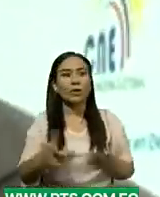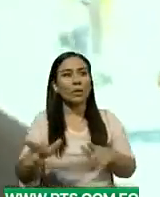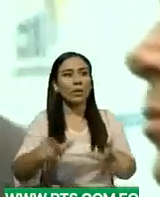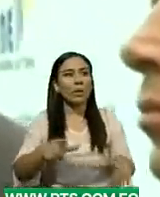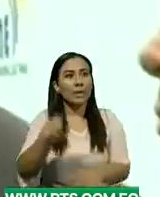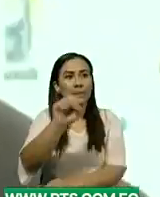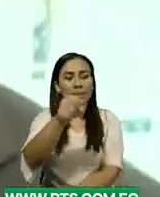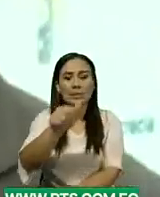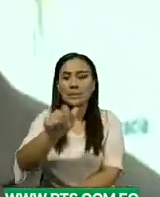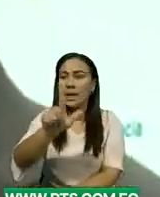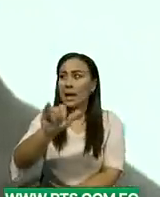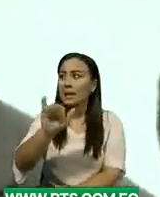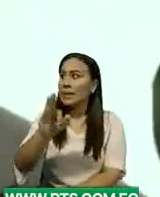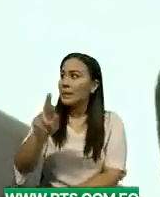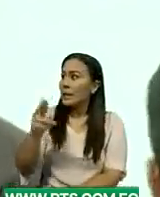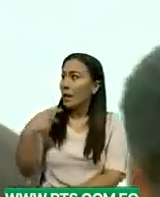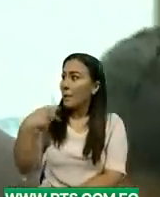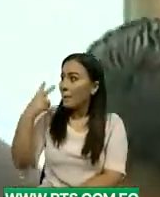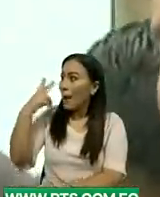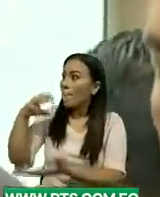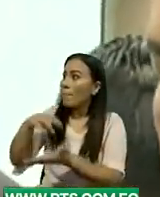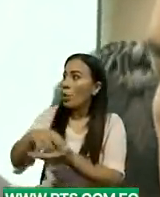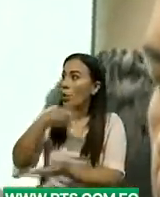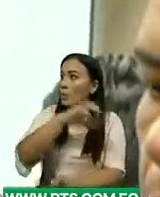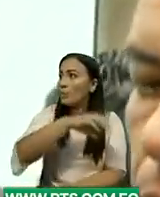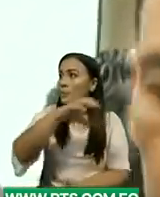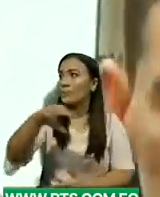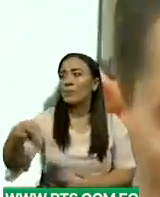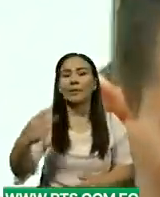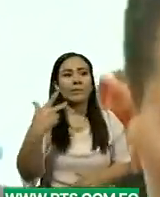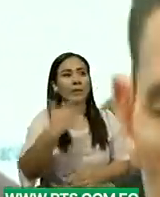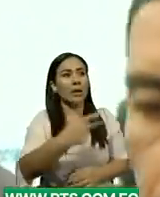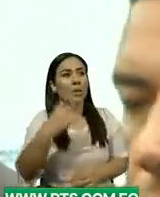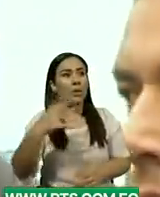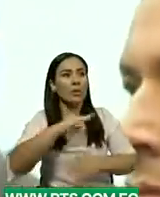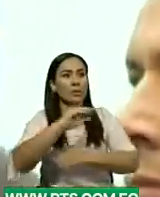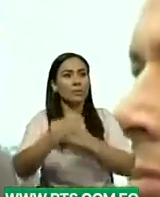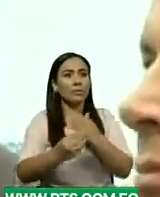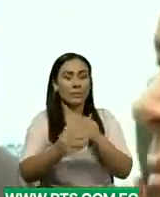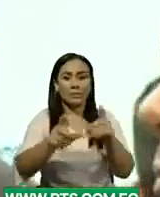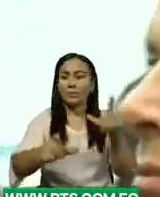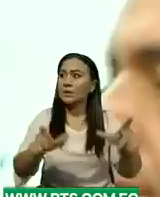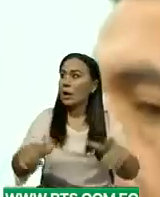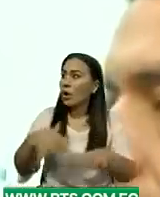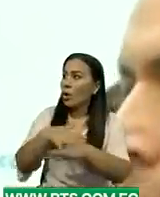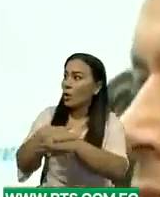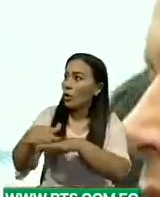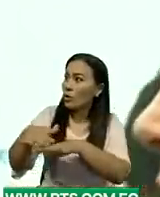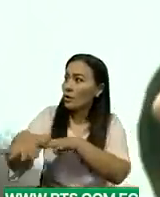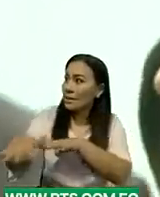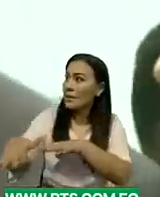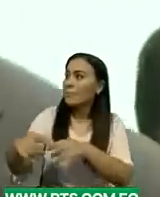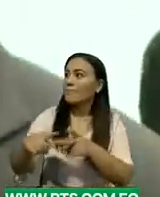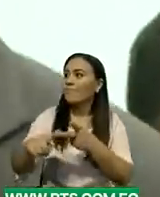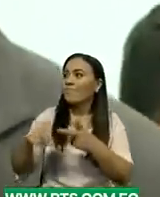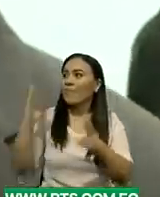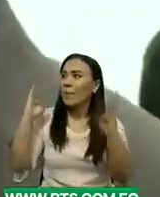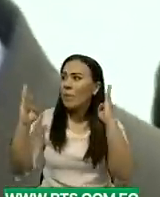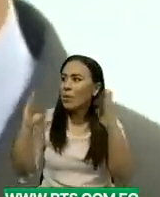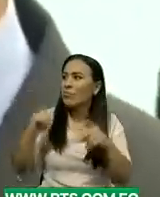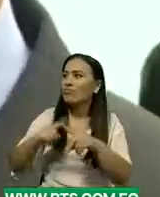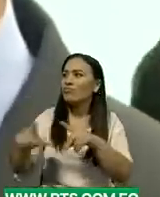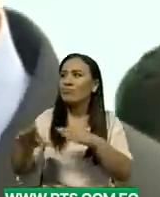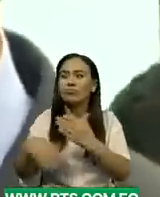Tenemos reportes de otras provincias en donde puede haber 3 o 4 casos más en Loja y Los Ríos. Pero en todo caso, todo